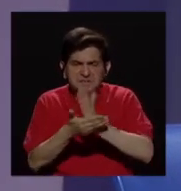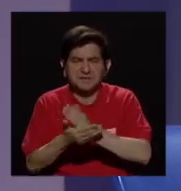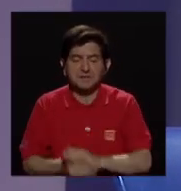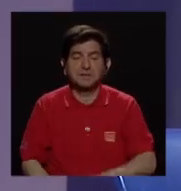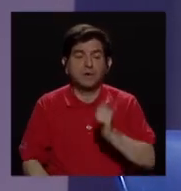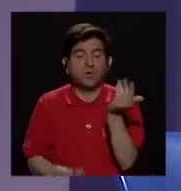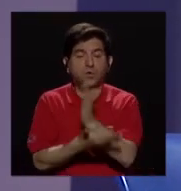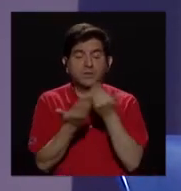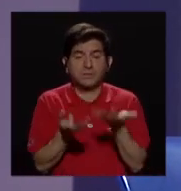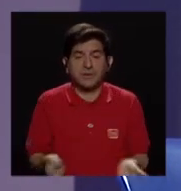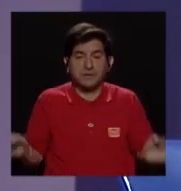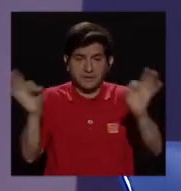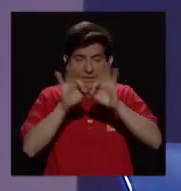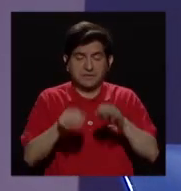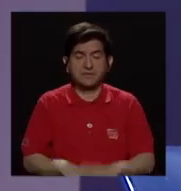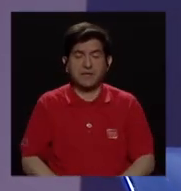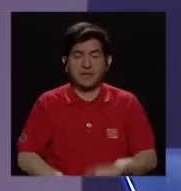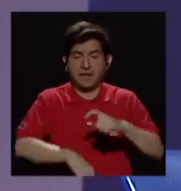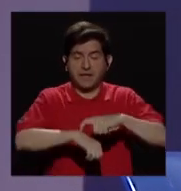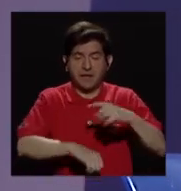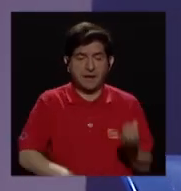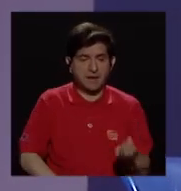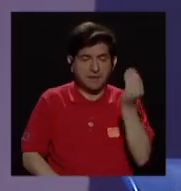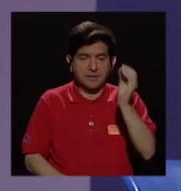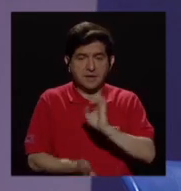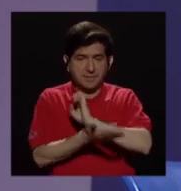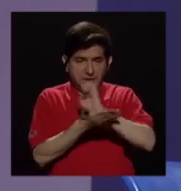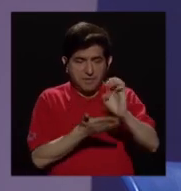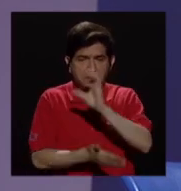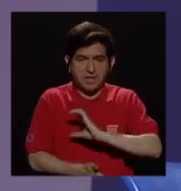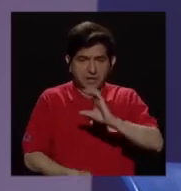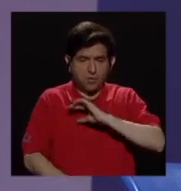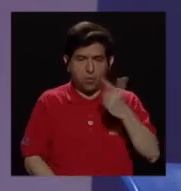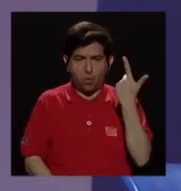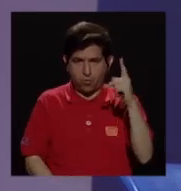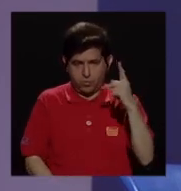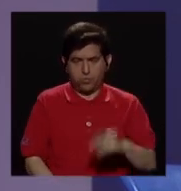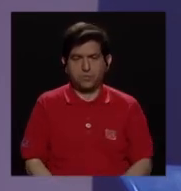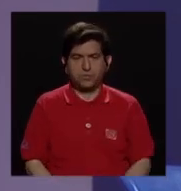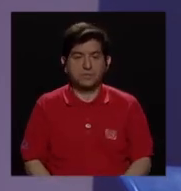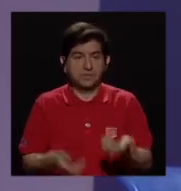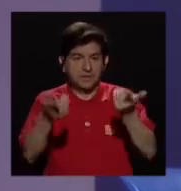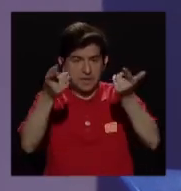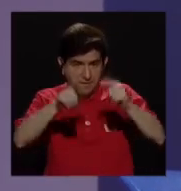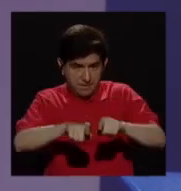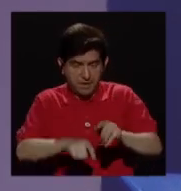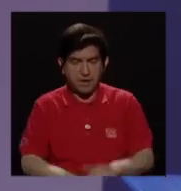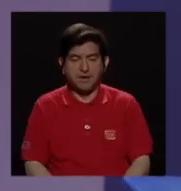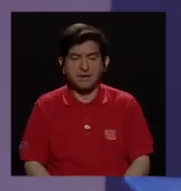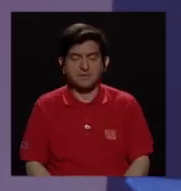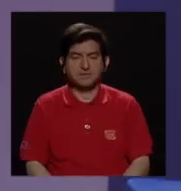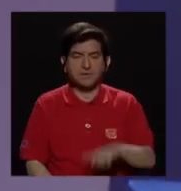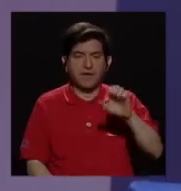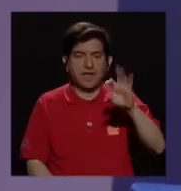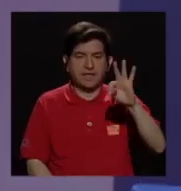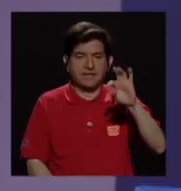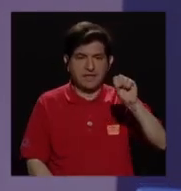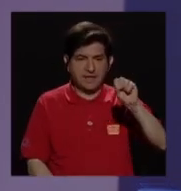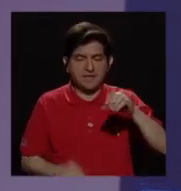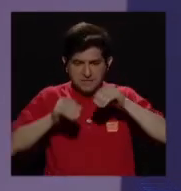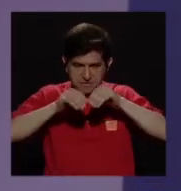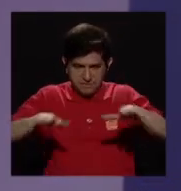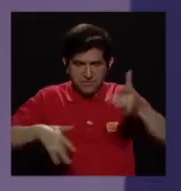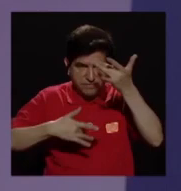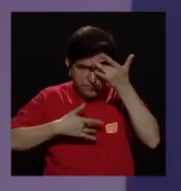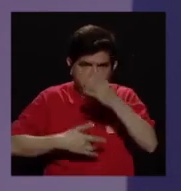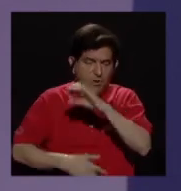parte importante es en la etapa de adolescencia, prevención de conductas de riesgo, como son adquirir infecciones de transmisión sexual